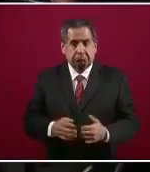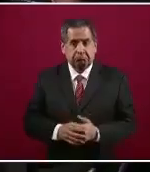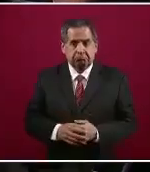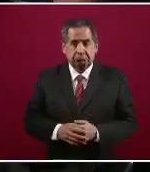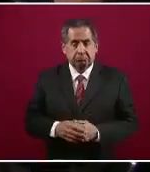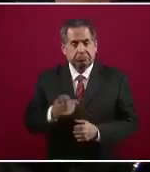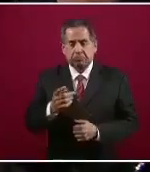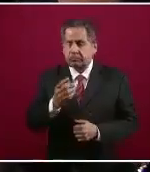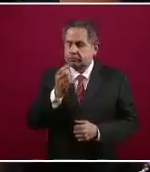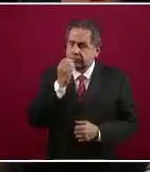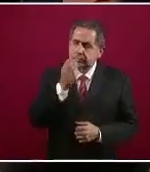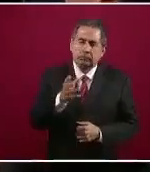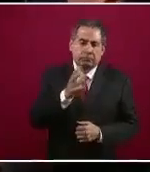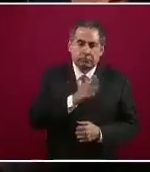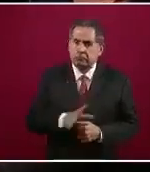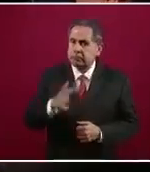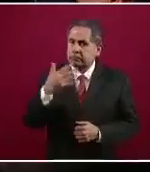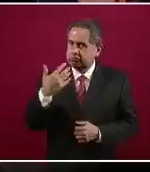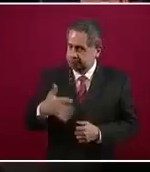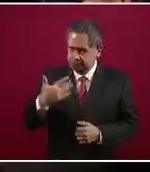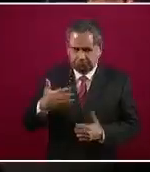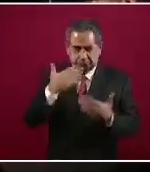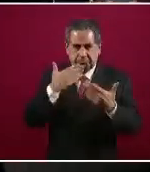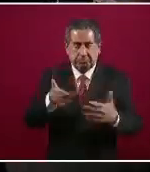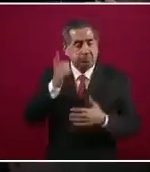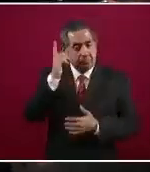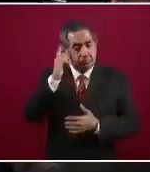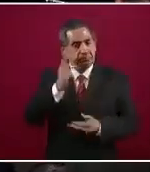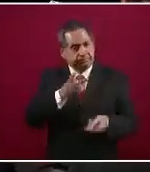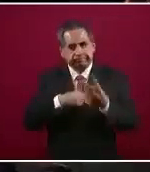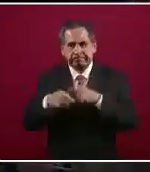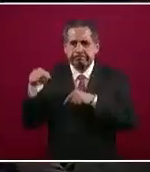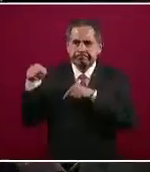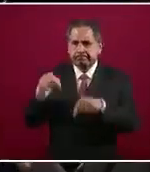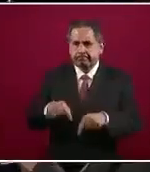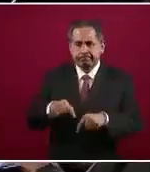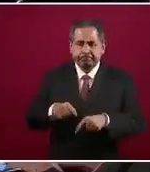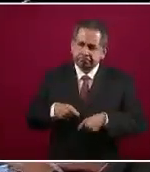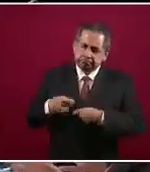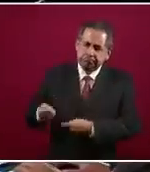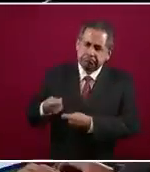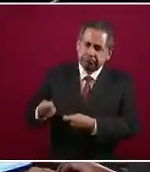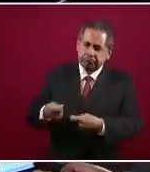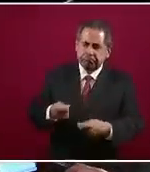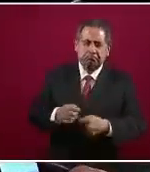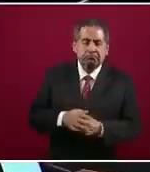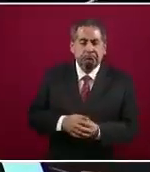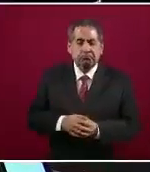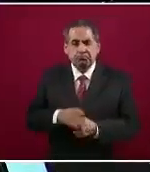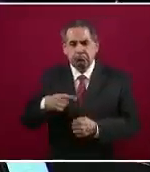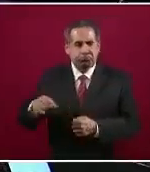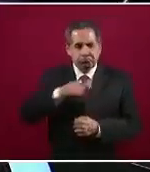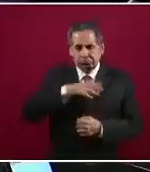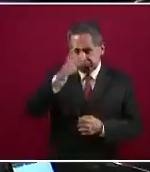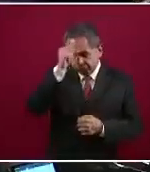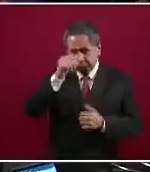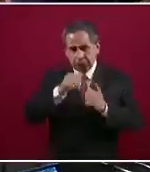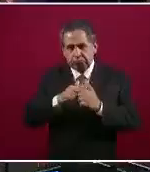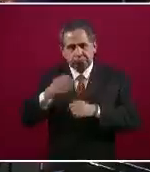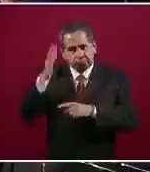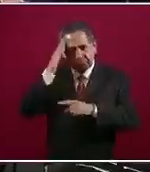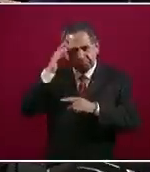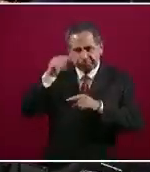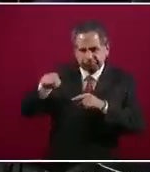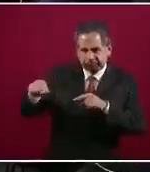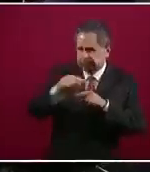Entonces sería extraordinario que vinieran aquí. Nos ponemos de acuerdo con los dirigentes,